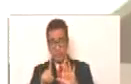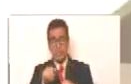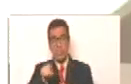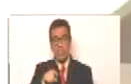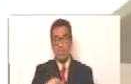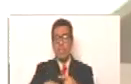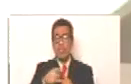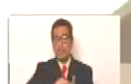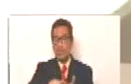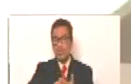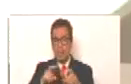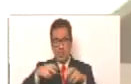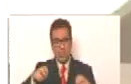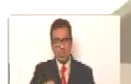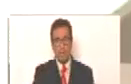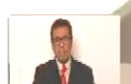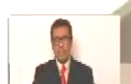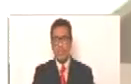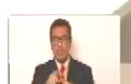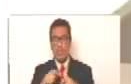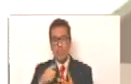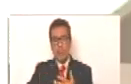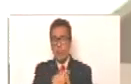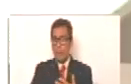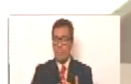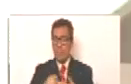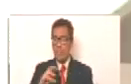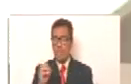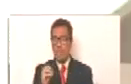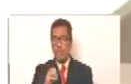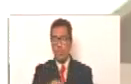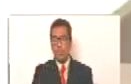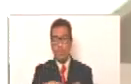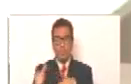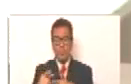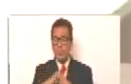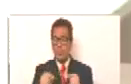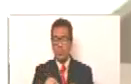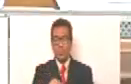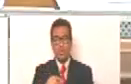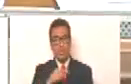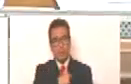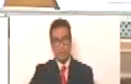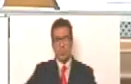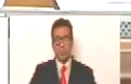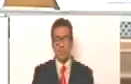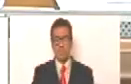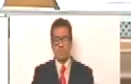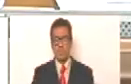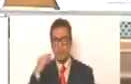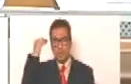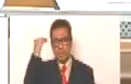Epígrafe, prohibición de extracción o exportación. Es todo, presidente. En consideración el